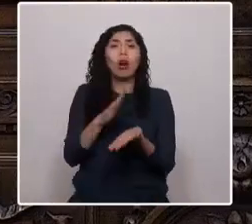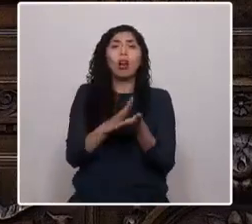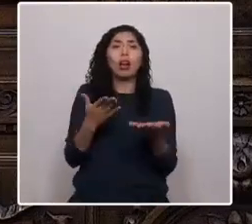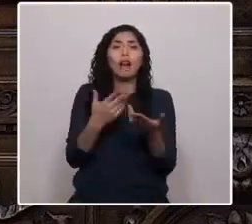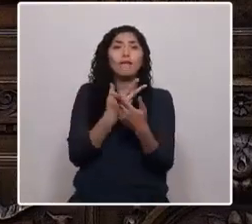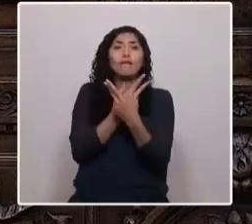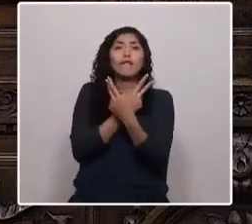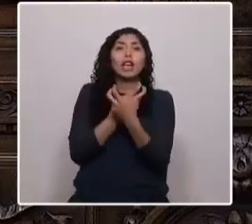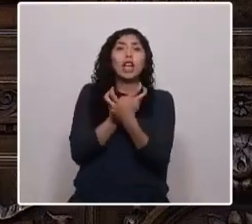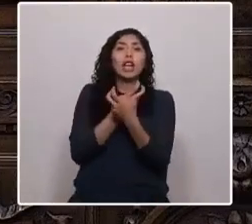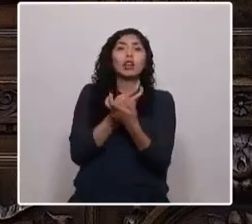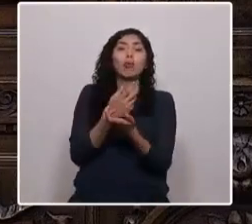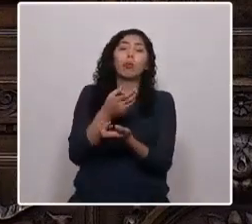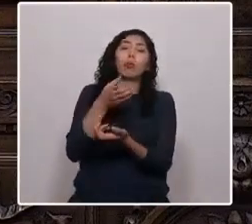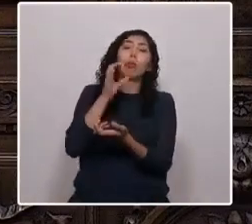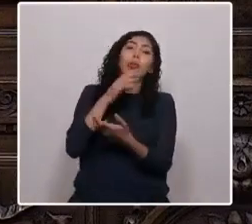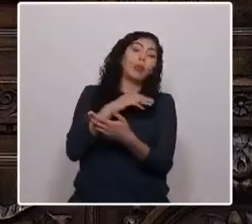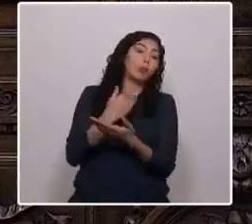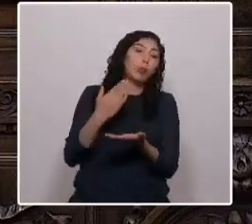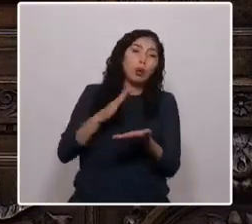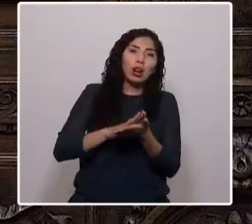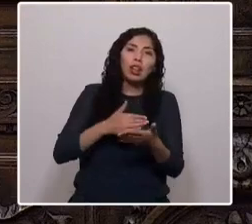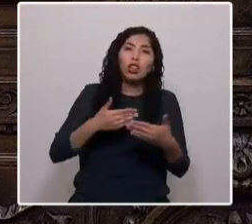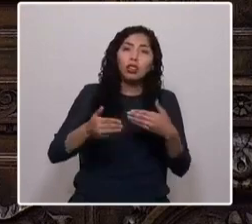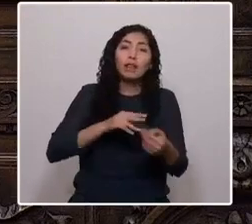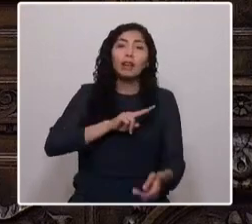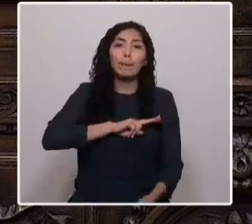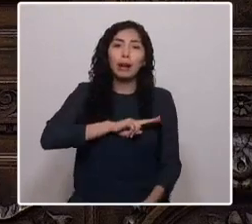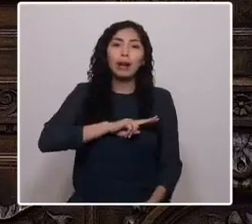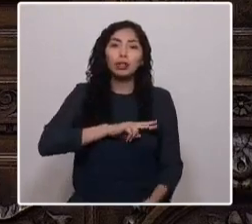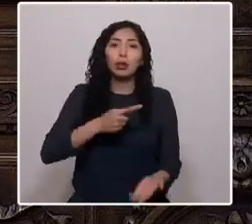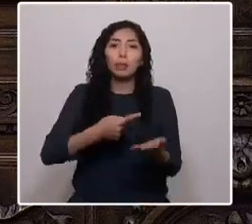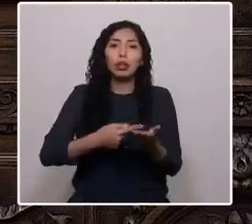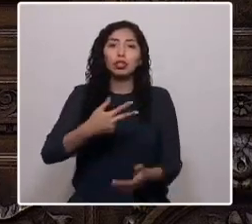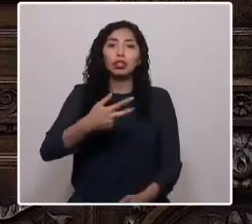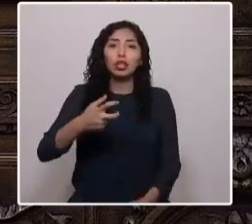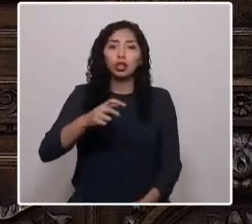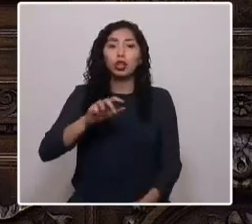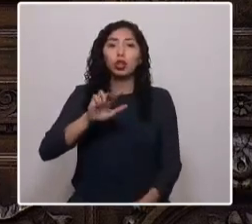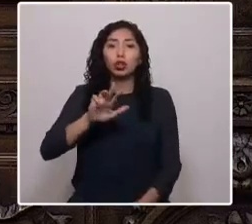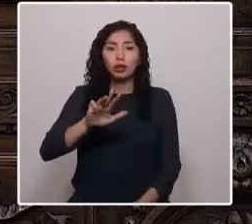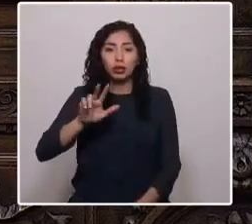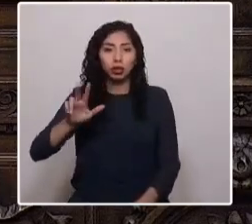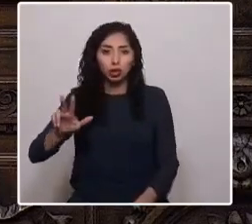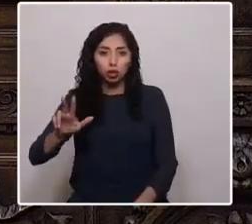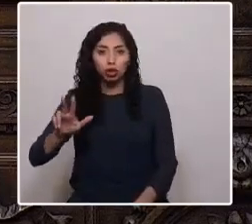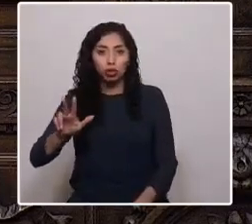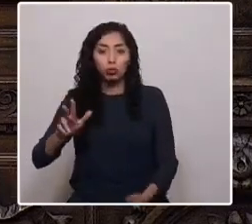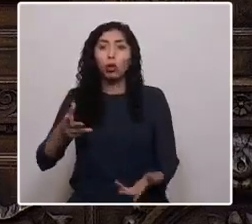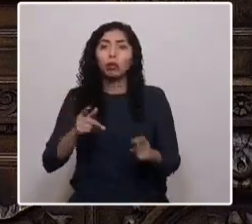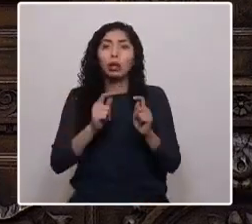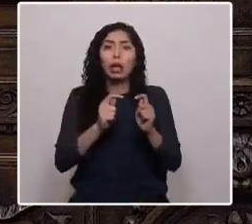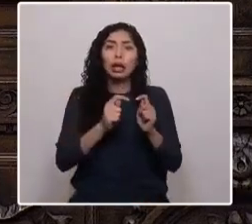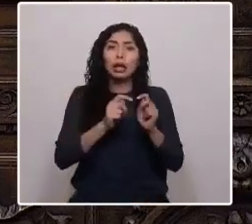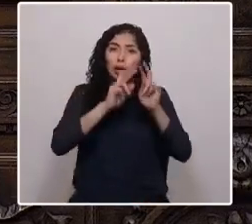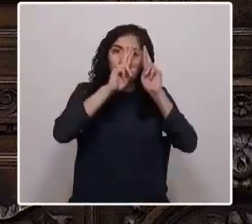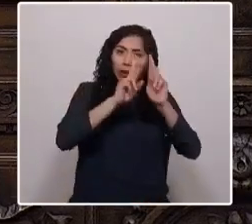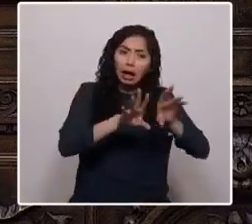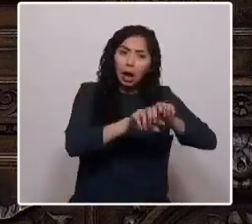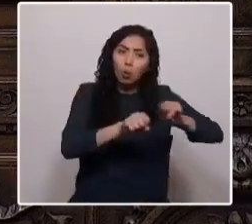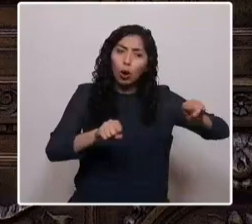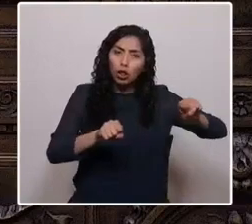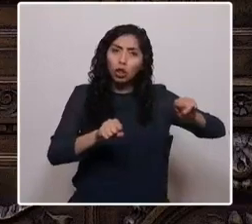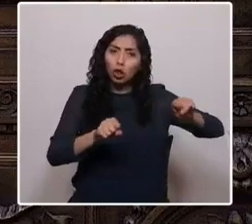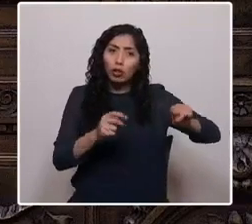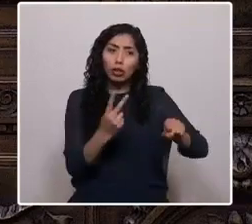en 1898 en un viaje diplomático para insistir en el respeto del tratado bilateral entre dos naciones